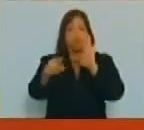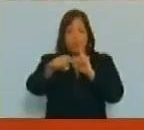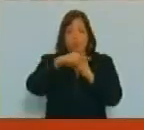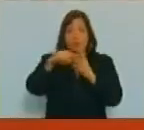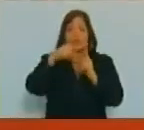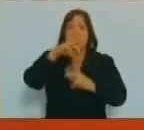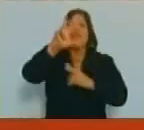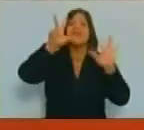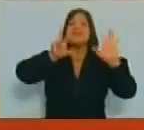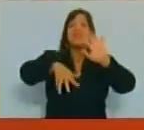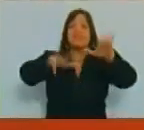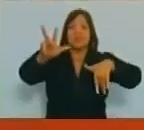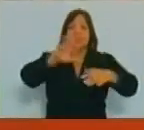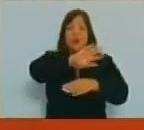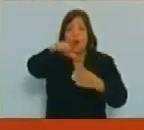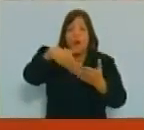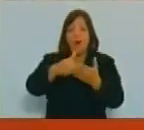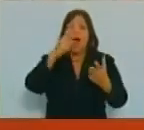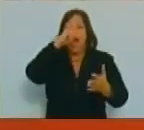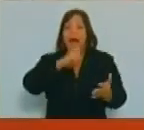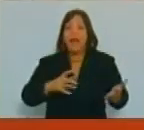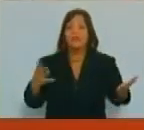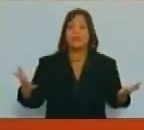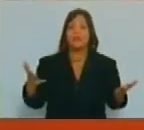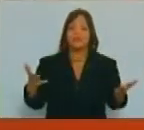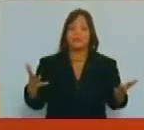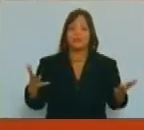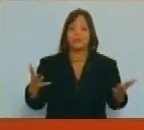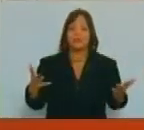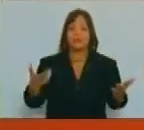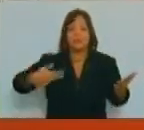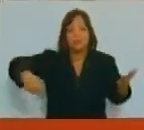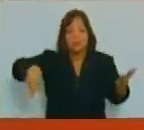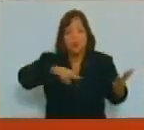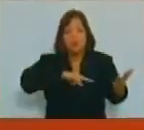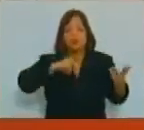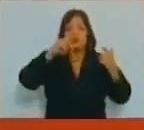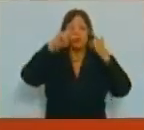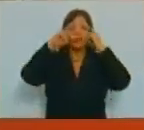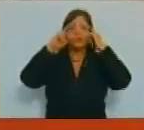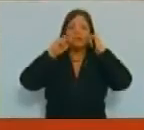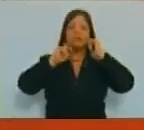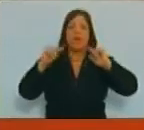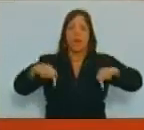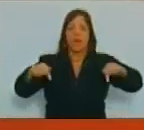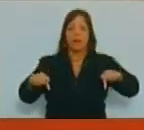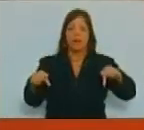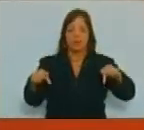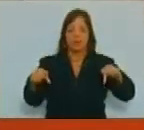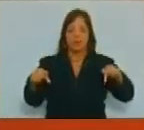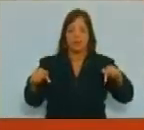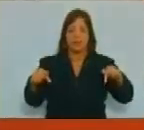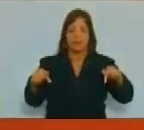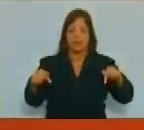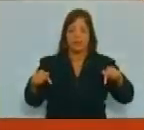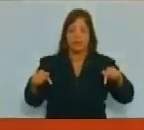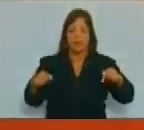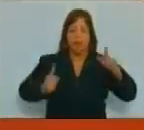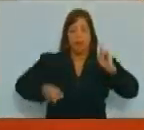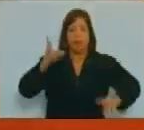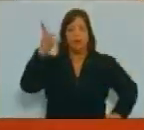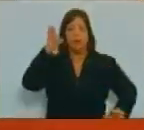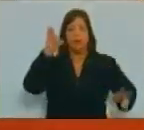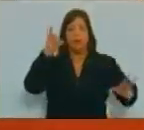estos 18 años cuando nosotros compatriotas porque aquí a veces uno